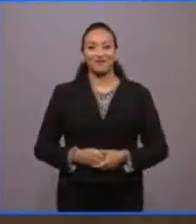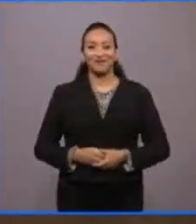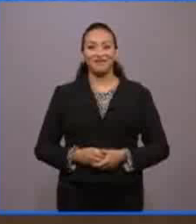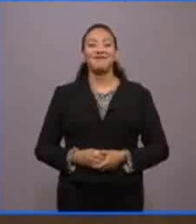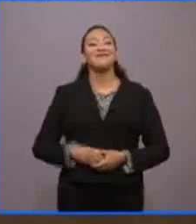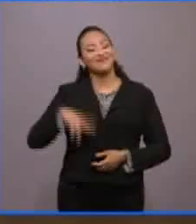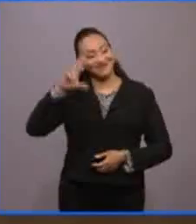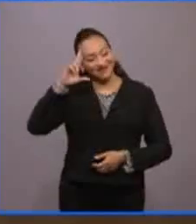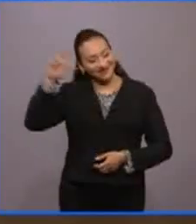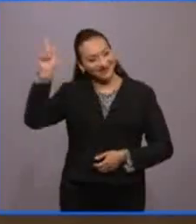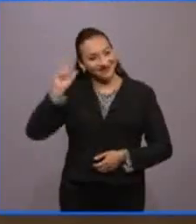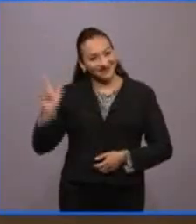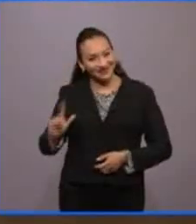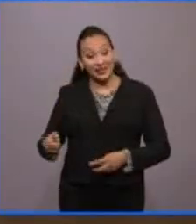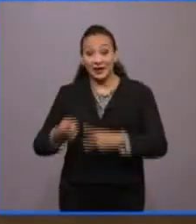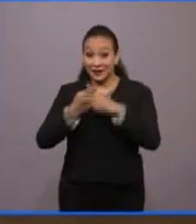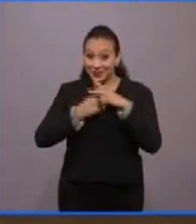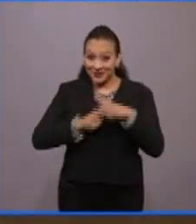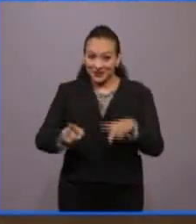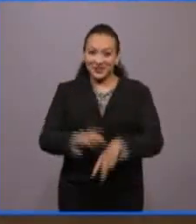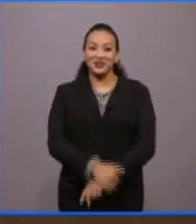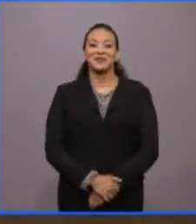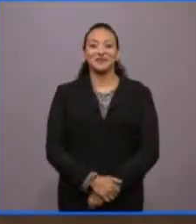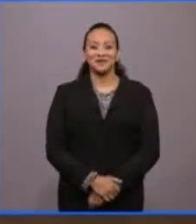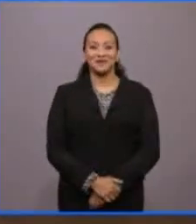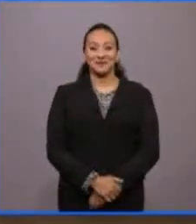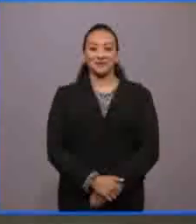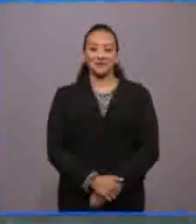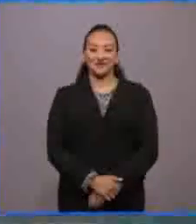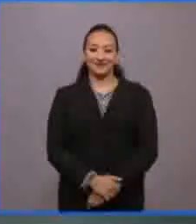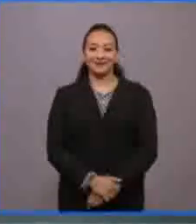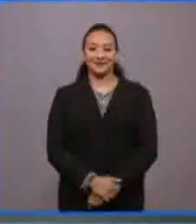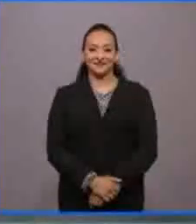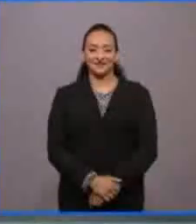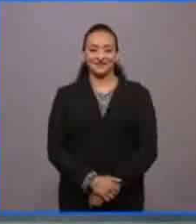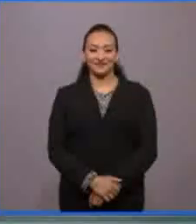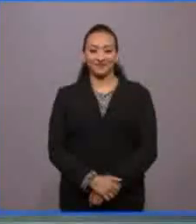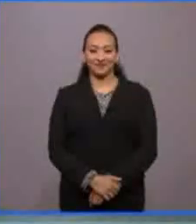Hola, Eusiris. Y es así como iniciamos.